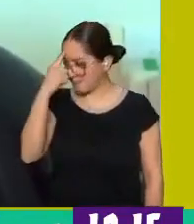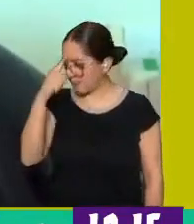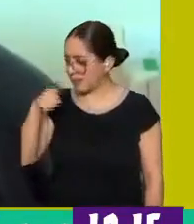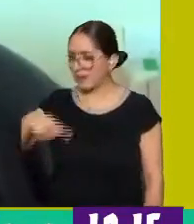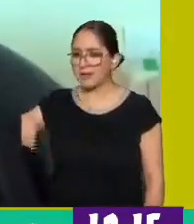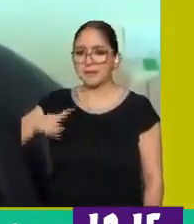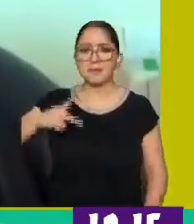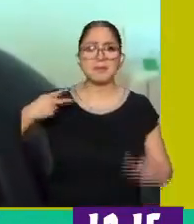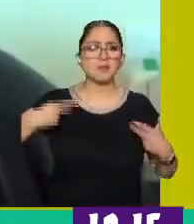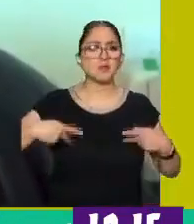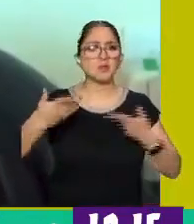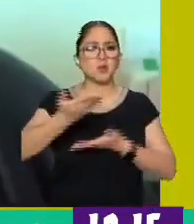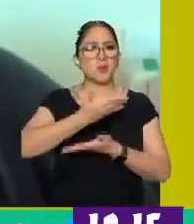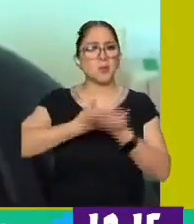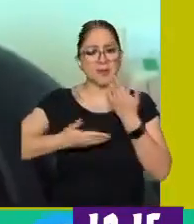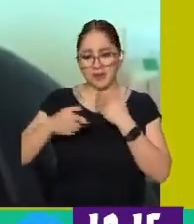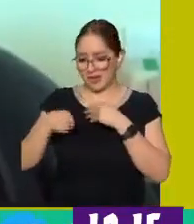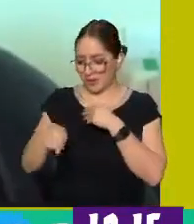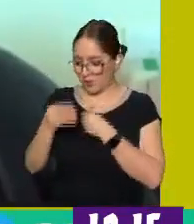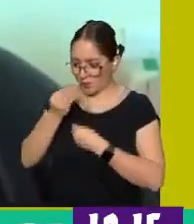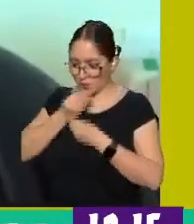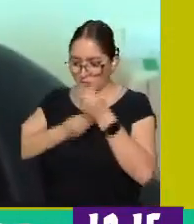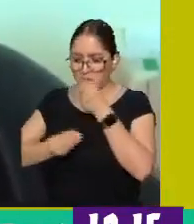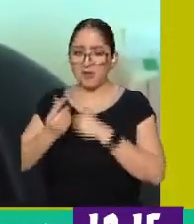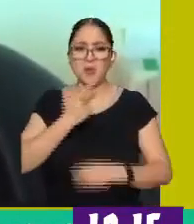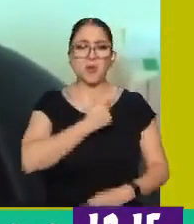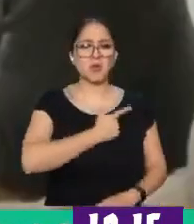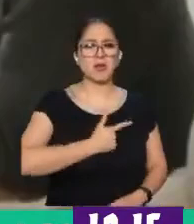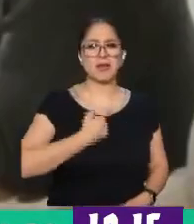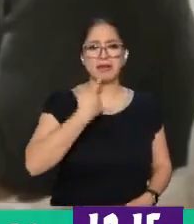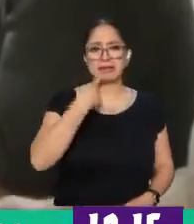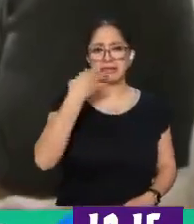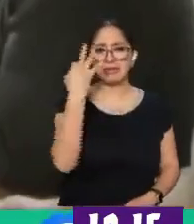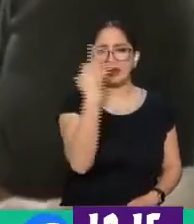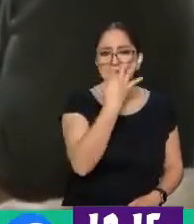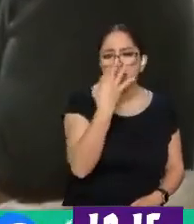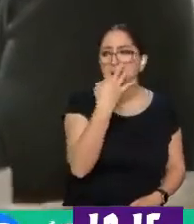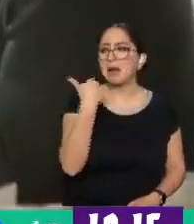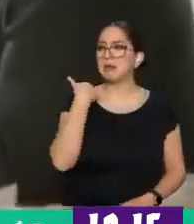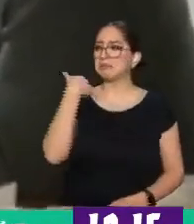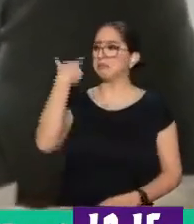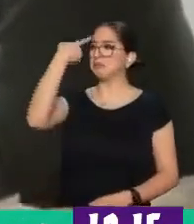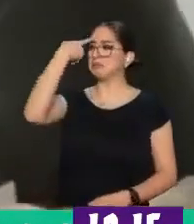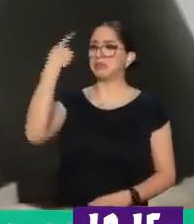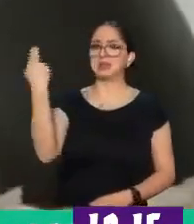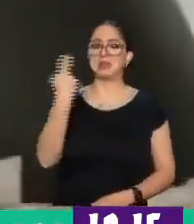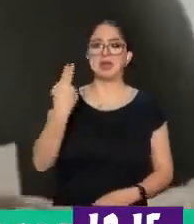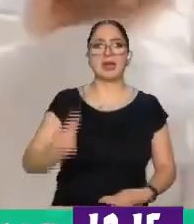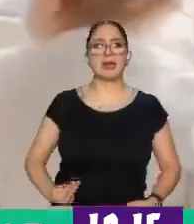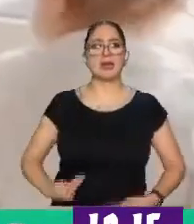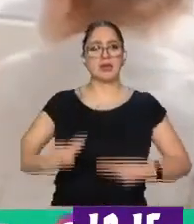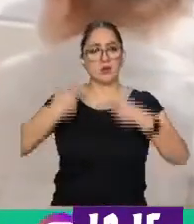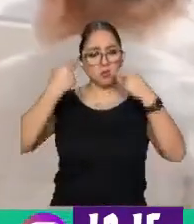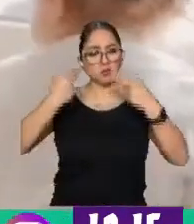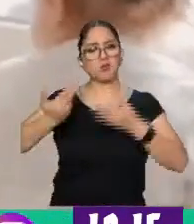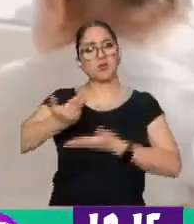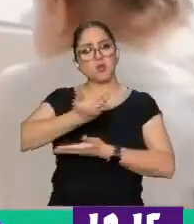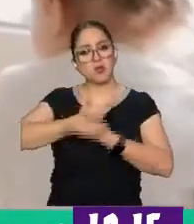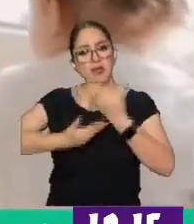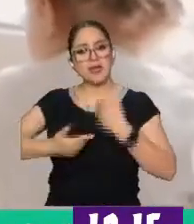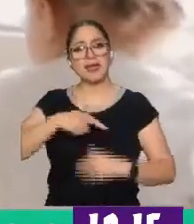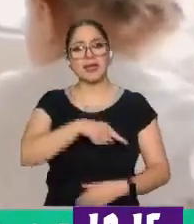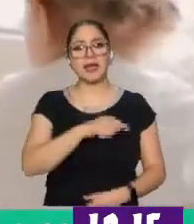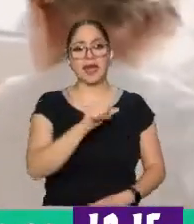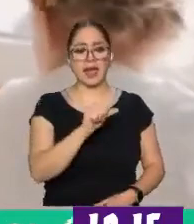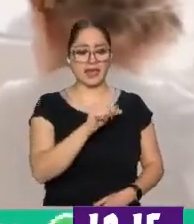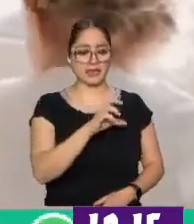como le gustó mucho, pues dijo, bueno, aquí hay algo para comercializar. Y patentó un proceso que convierte el ácido glutámico, que es